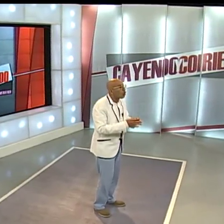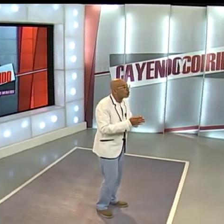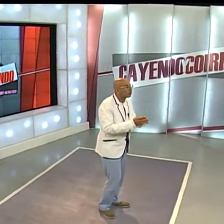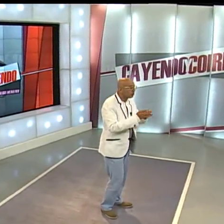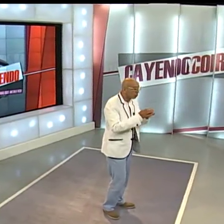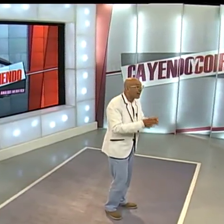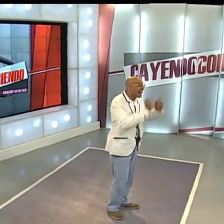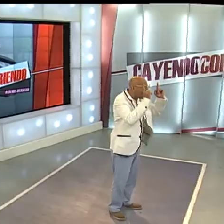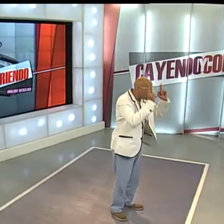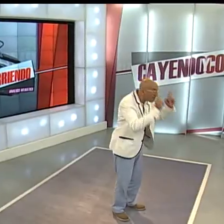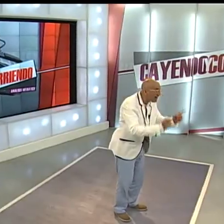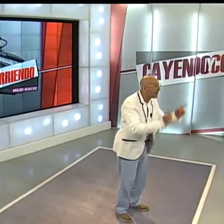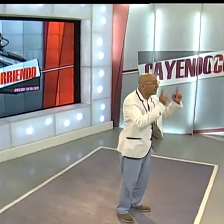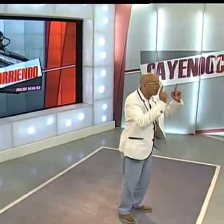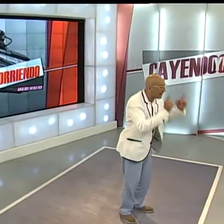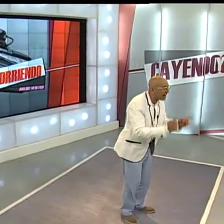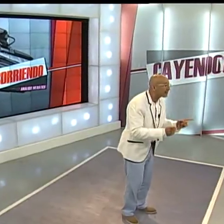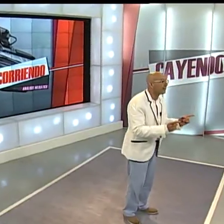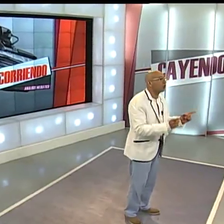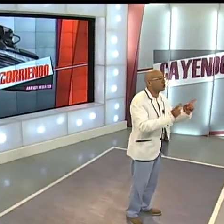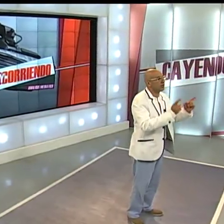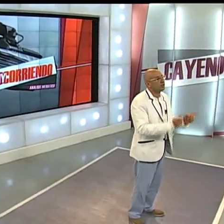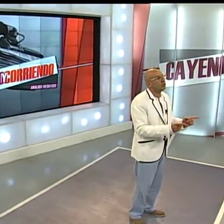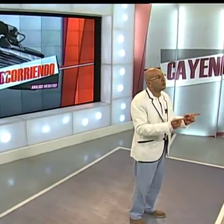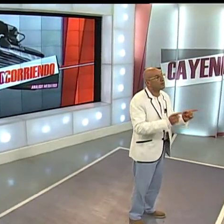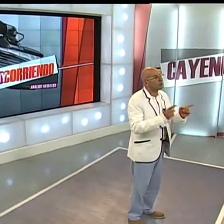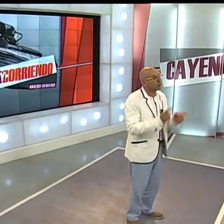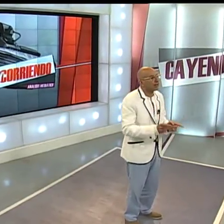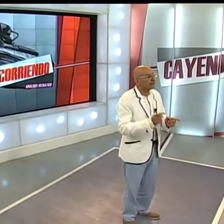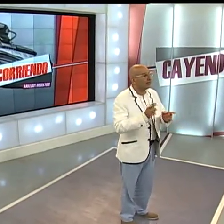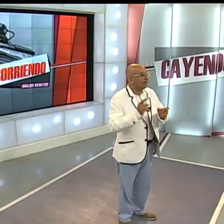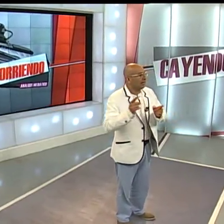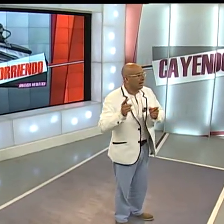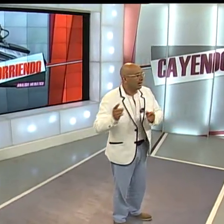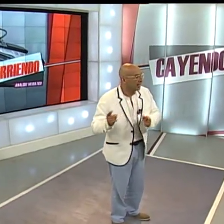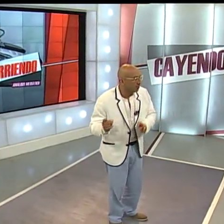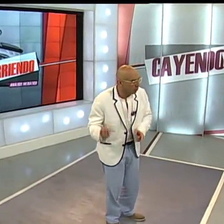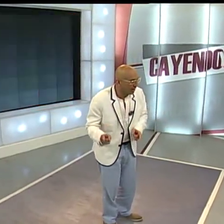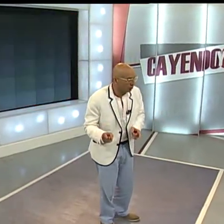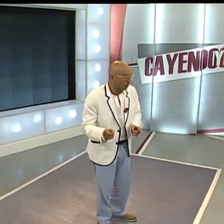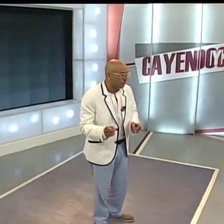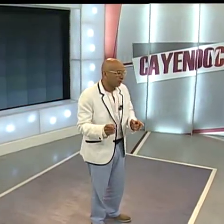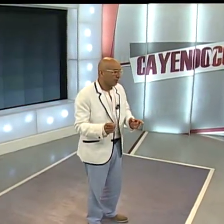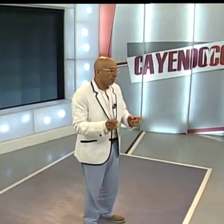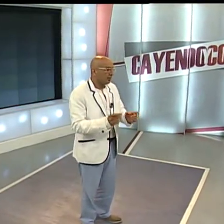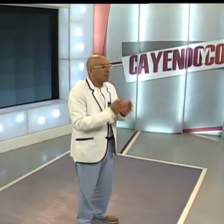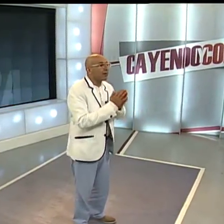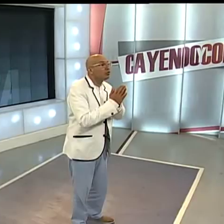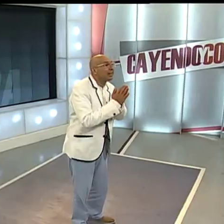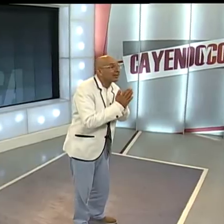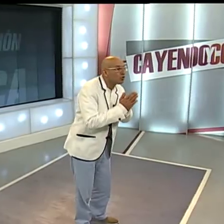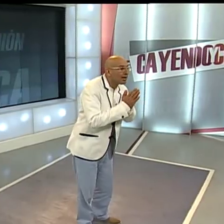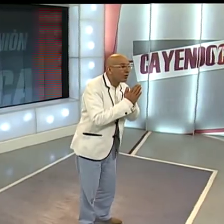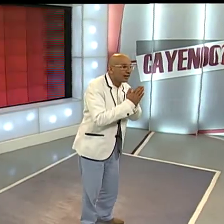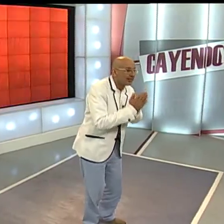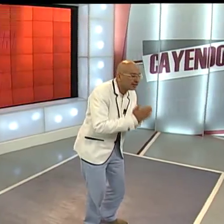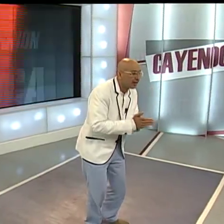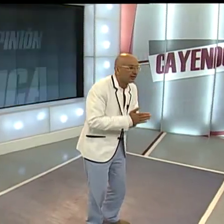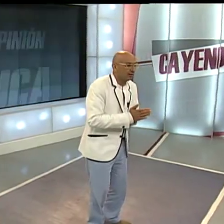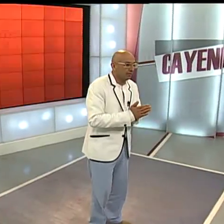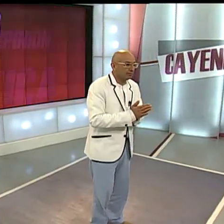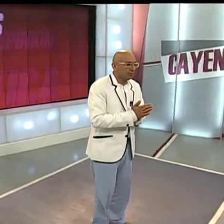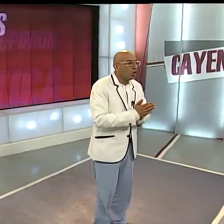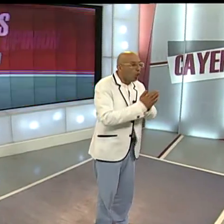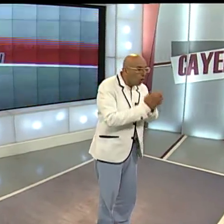romper el hilo constitucional a imagen y semejanza de lo sucedido durante el Carmonazo. La pregunta que yo me hago